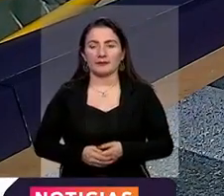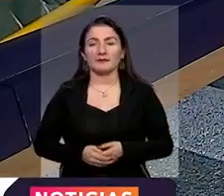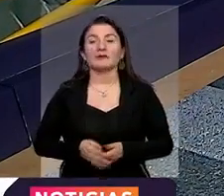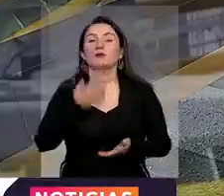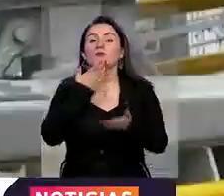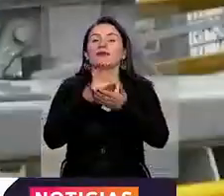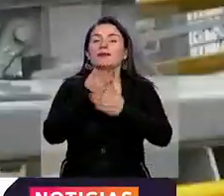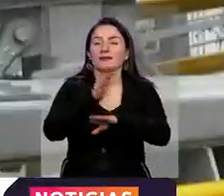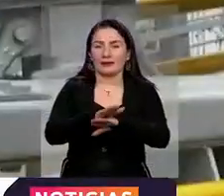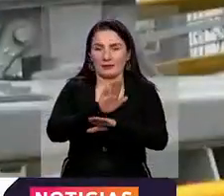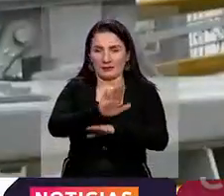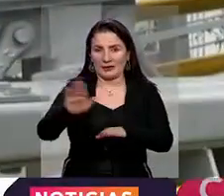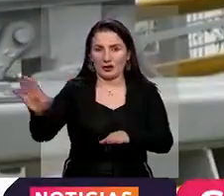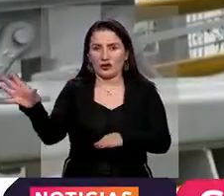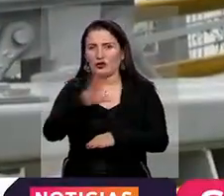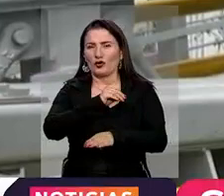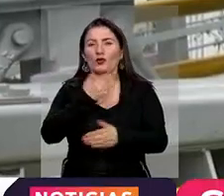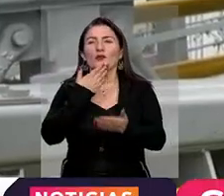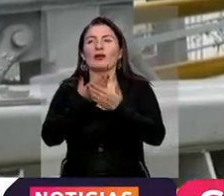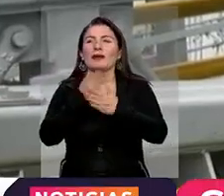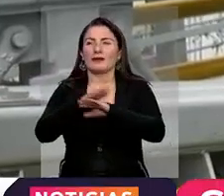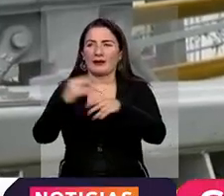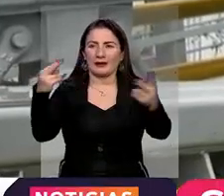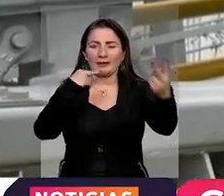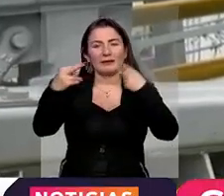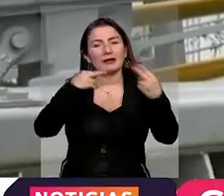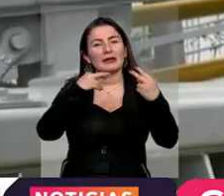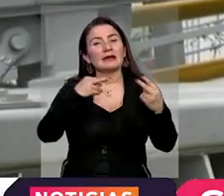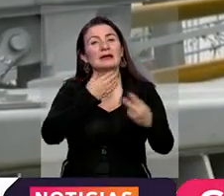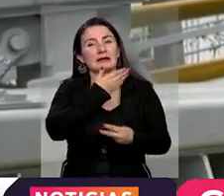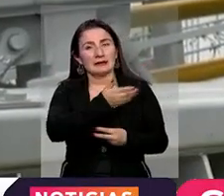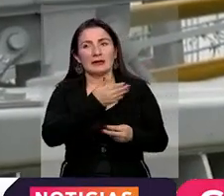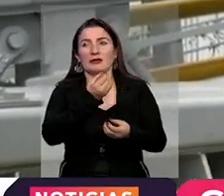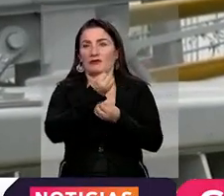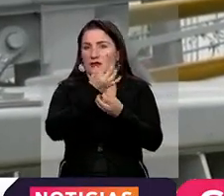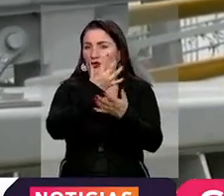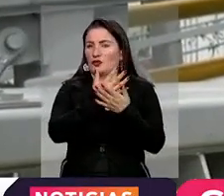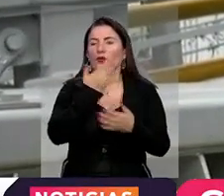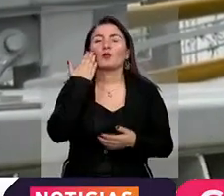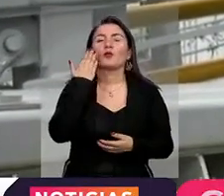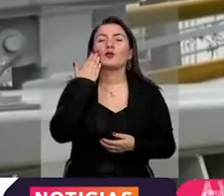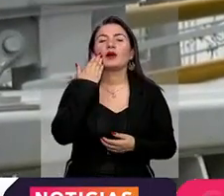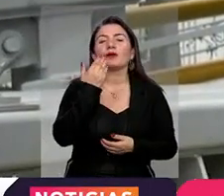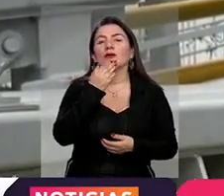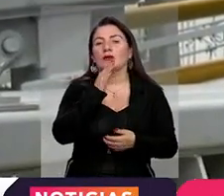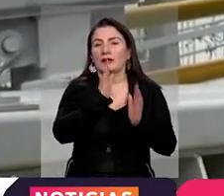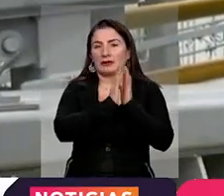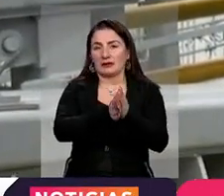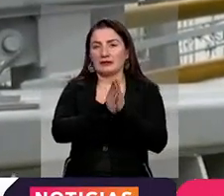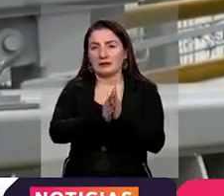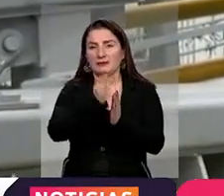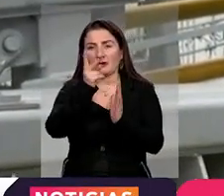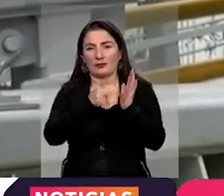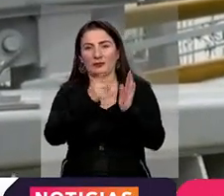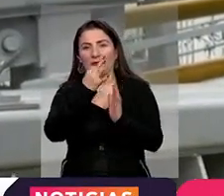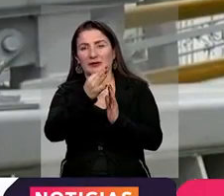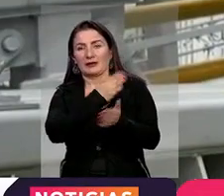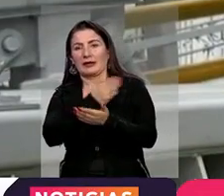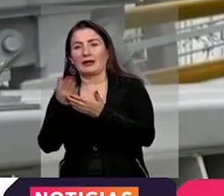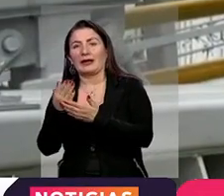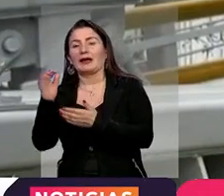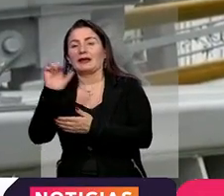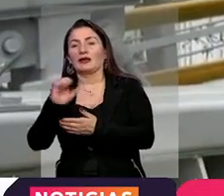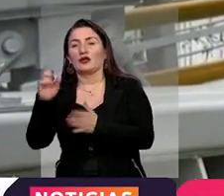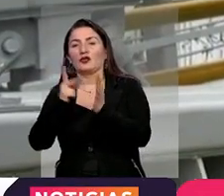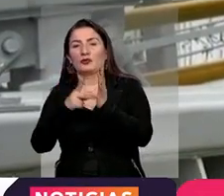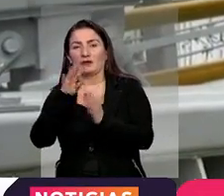Juan, muy buena tarde para usted, para Lina y para todos nuestros televidentes. Pues esa infraestructura será entregada entre diciembre de 2023 y enero de 2024 y